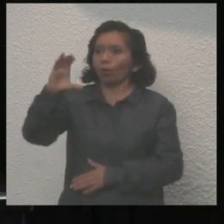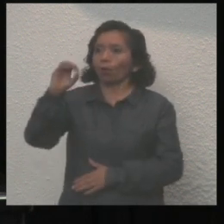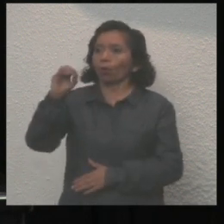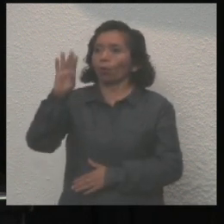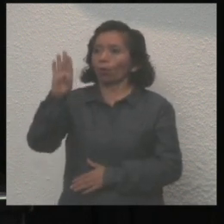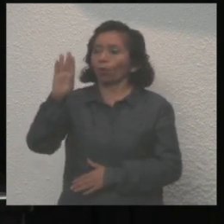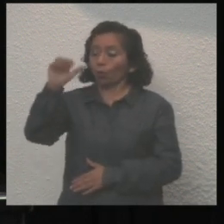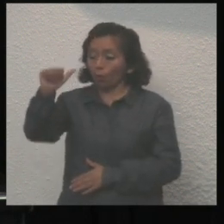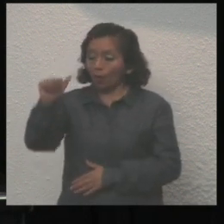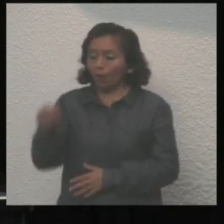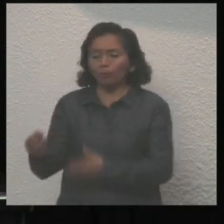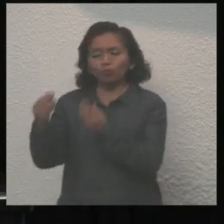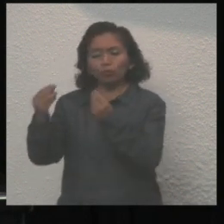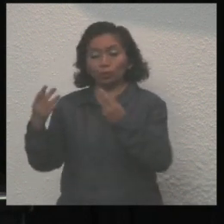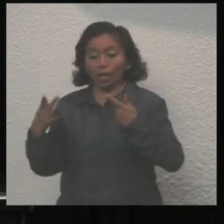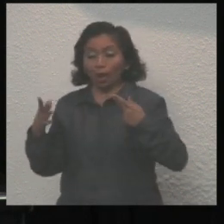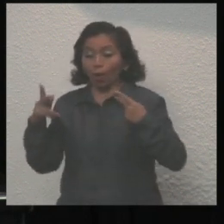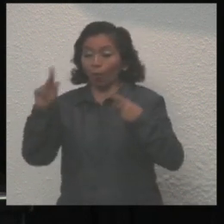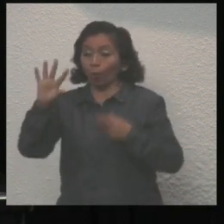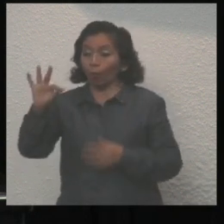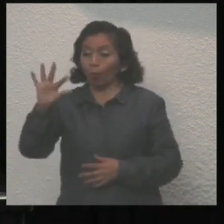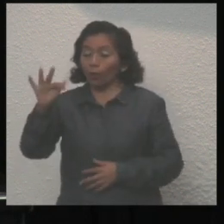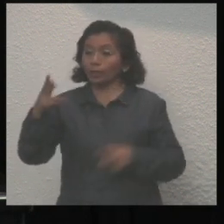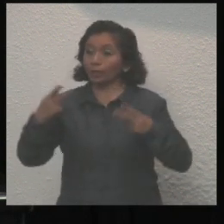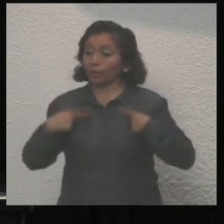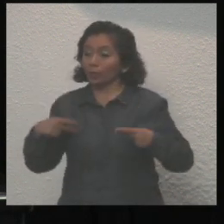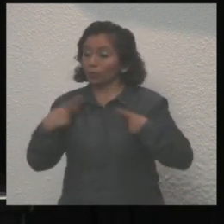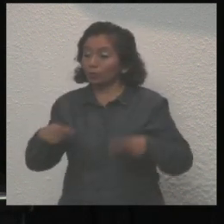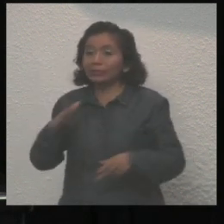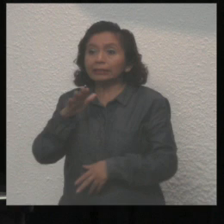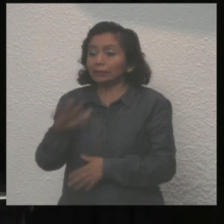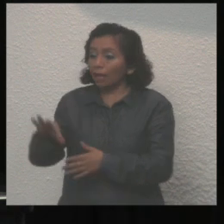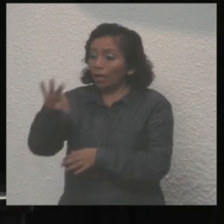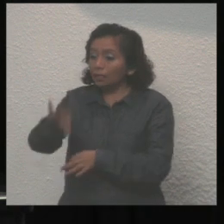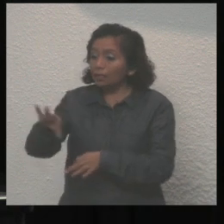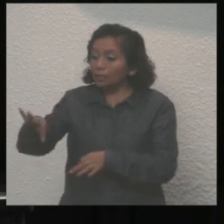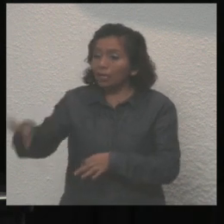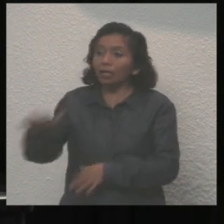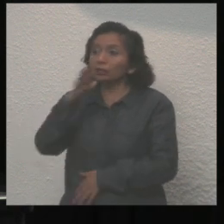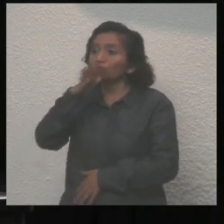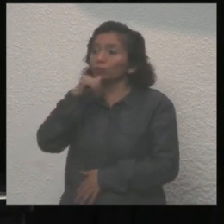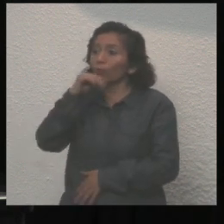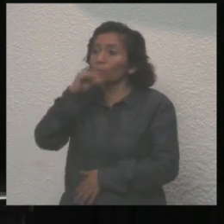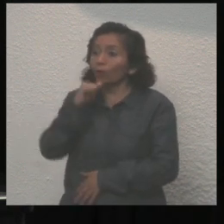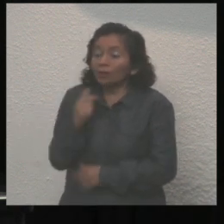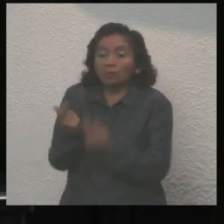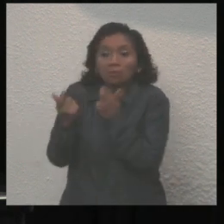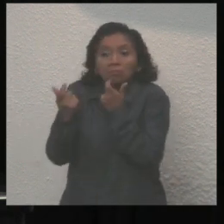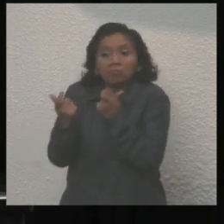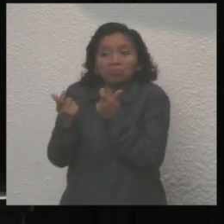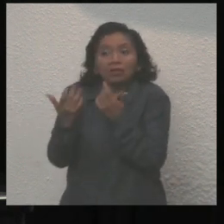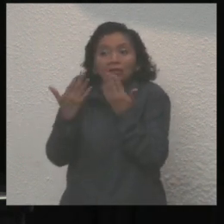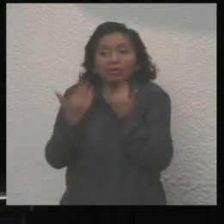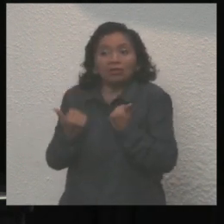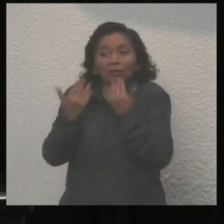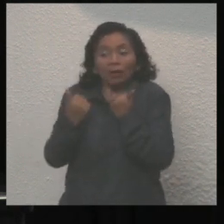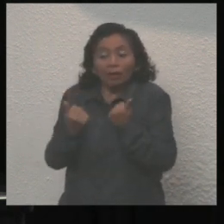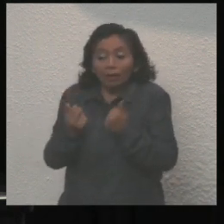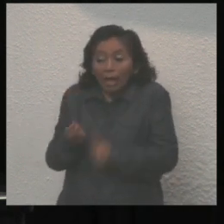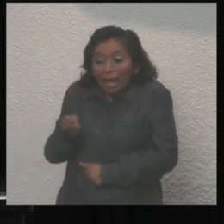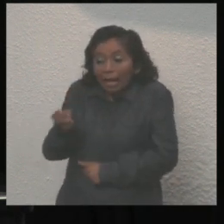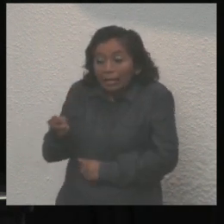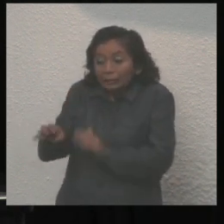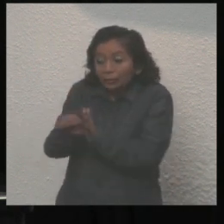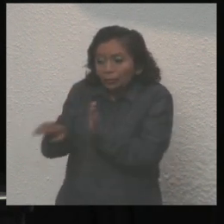40% de campesinos estaban incapacitados para sembrar por las dificultades económicas. Pero ese es un ejemplo